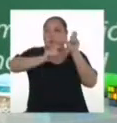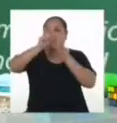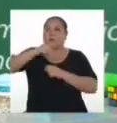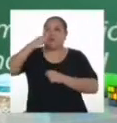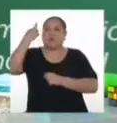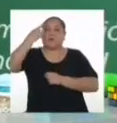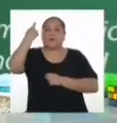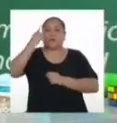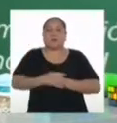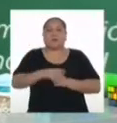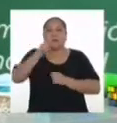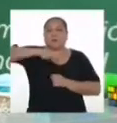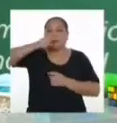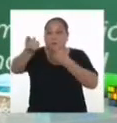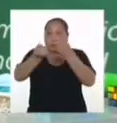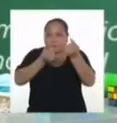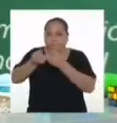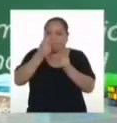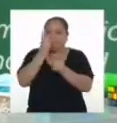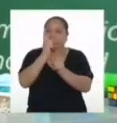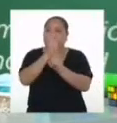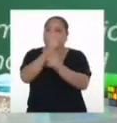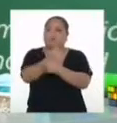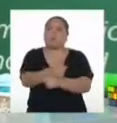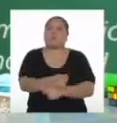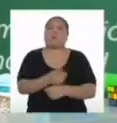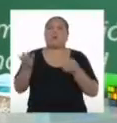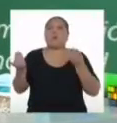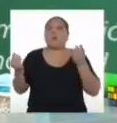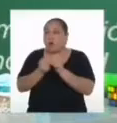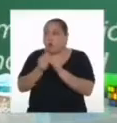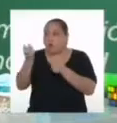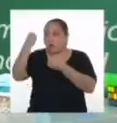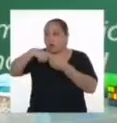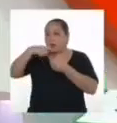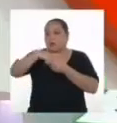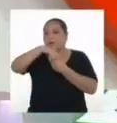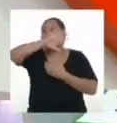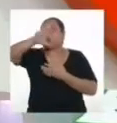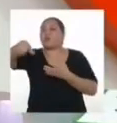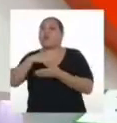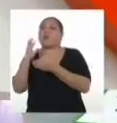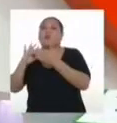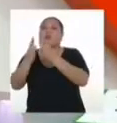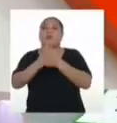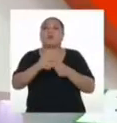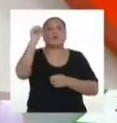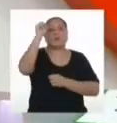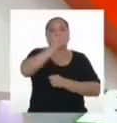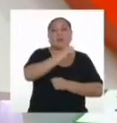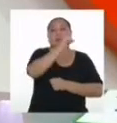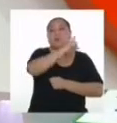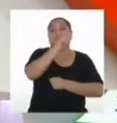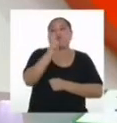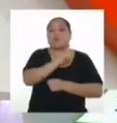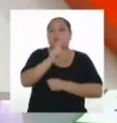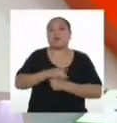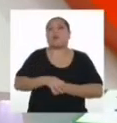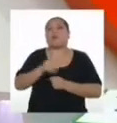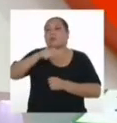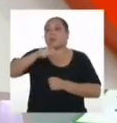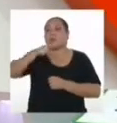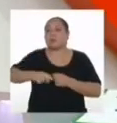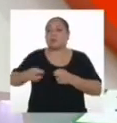reflexionar acerca de la necesidad de gestionarla adecuadamente y con la participación de la población. Sí, y no olvidemos que debemos